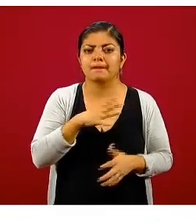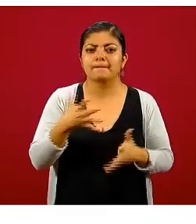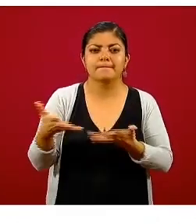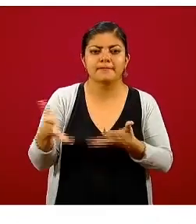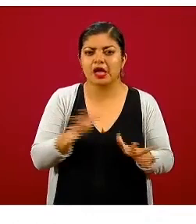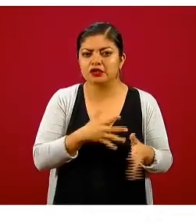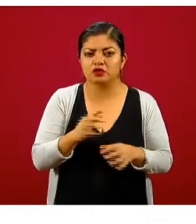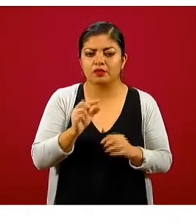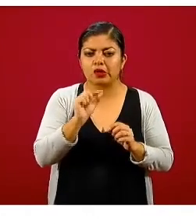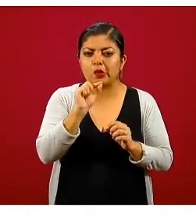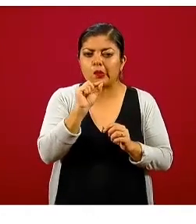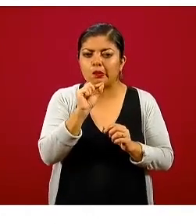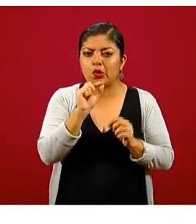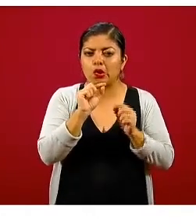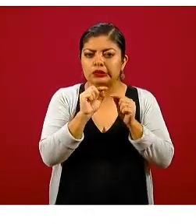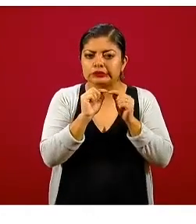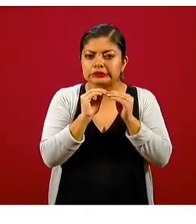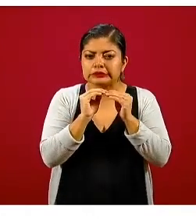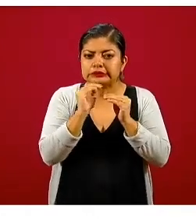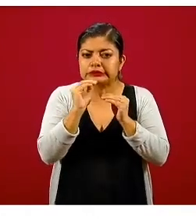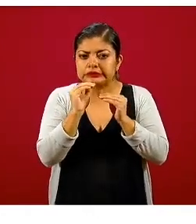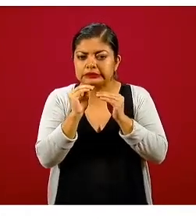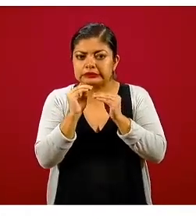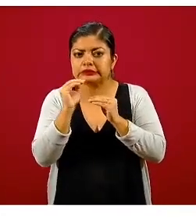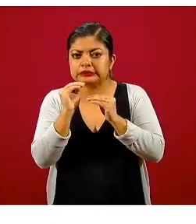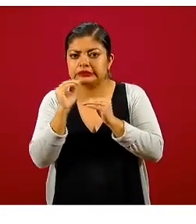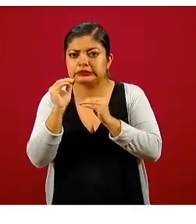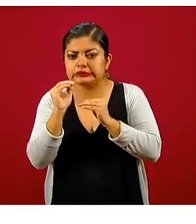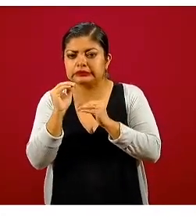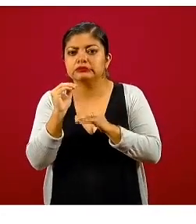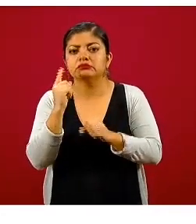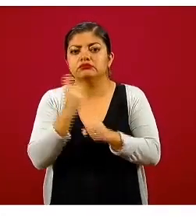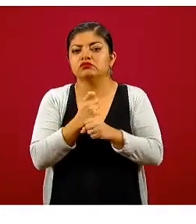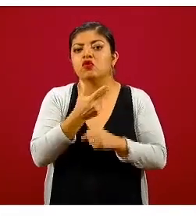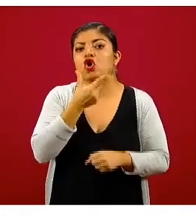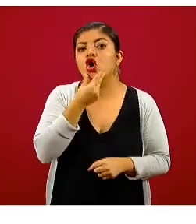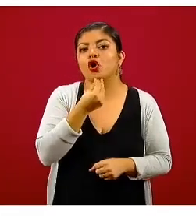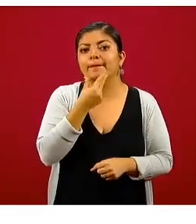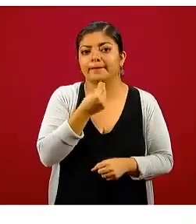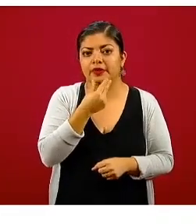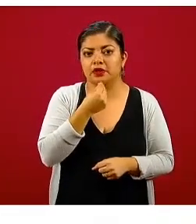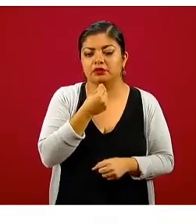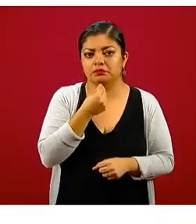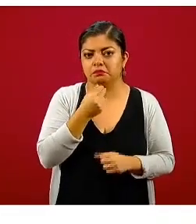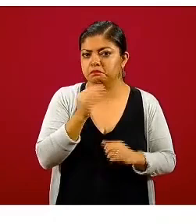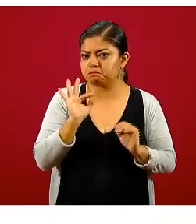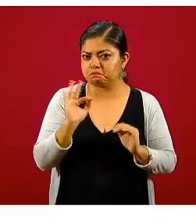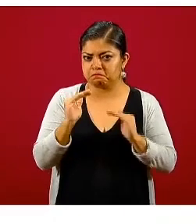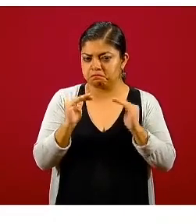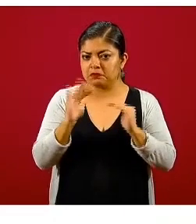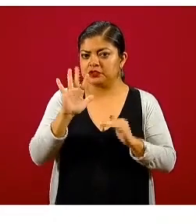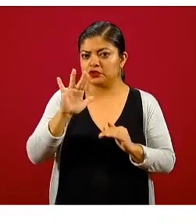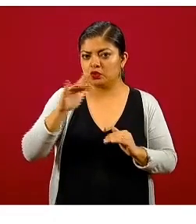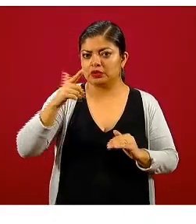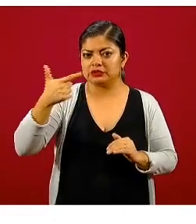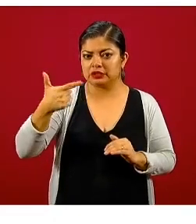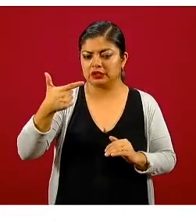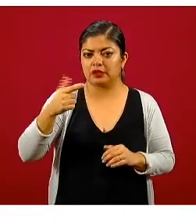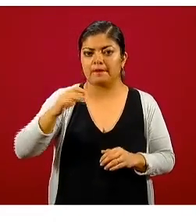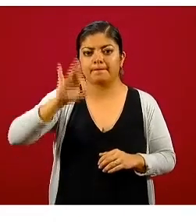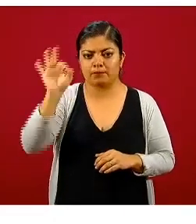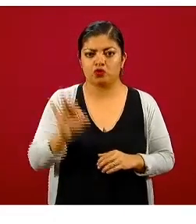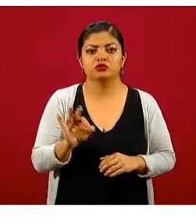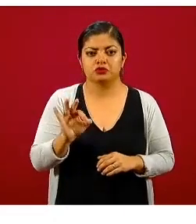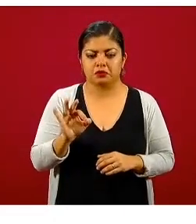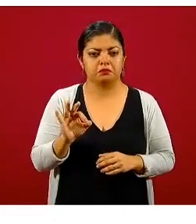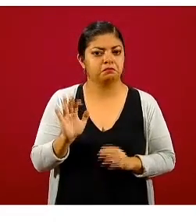ligera incremento o una ligera predisposición en el caso de hombres. Se ha mantenido, ese 57%